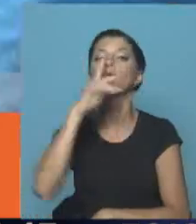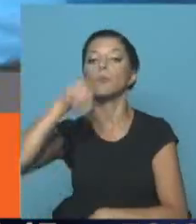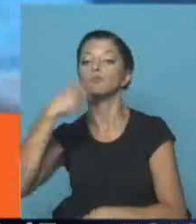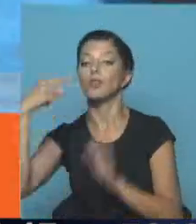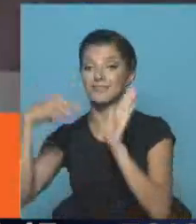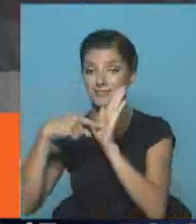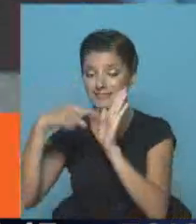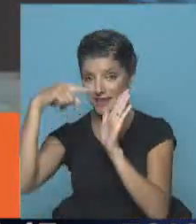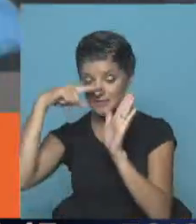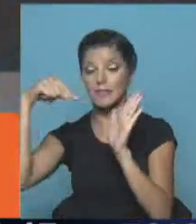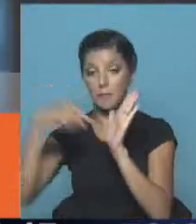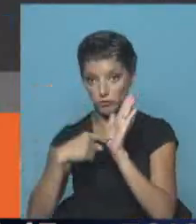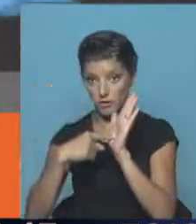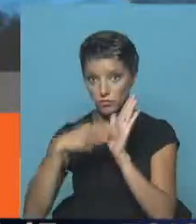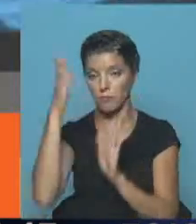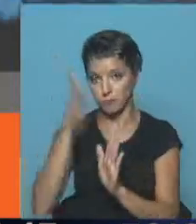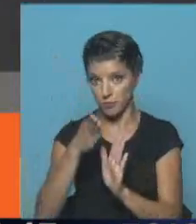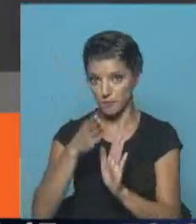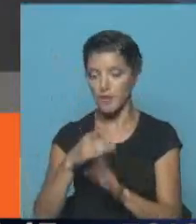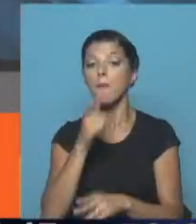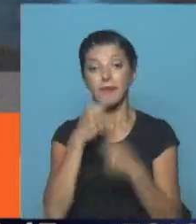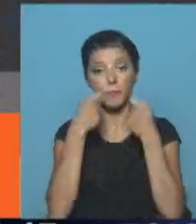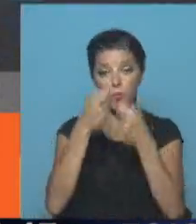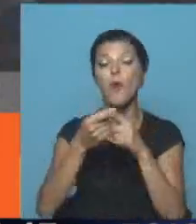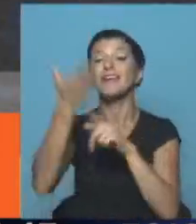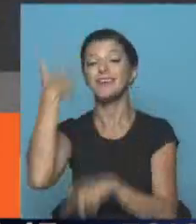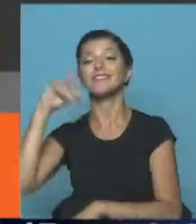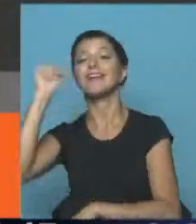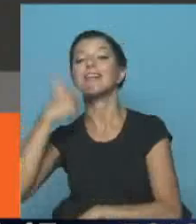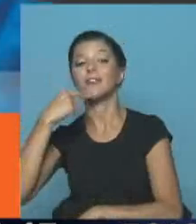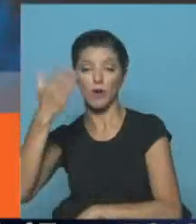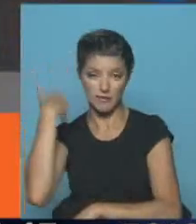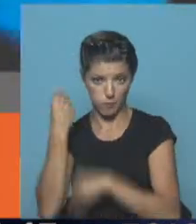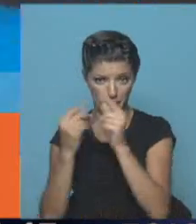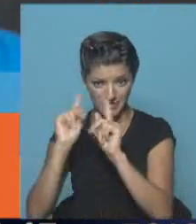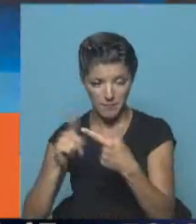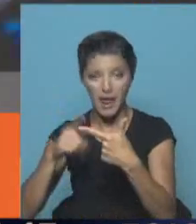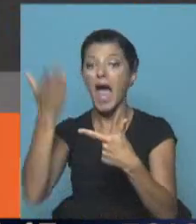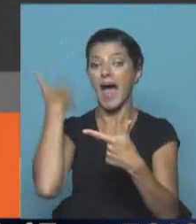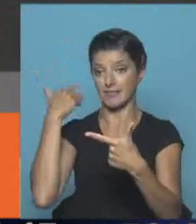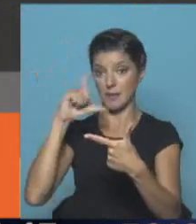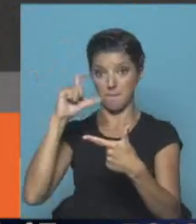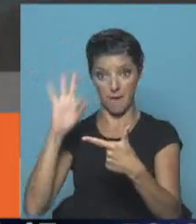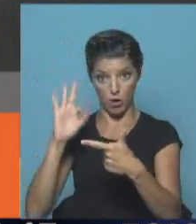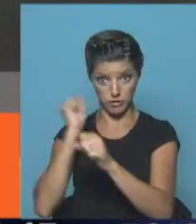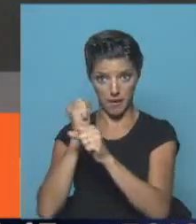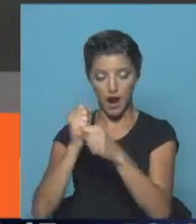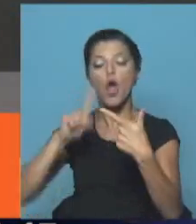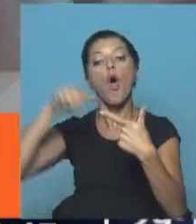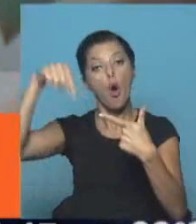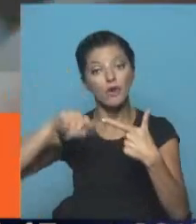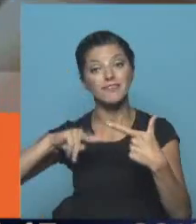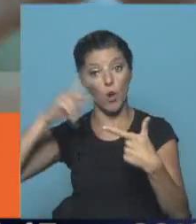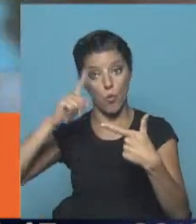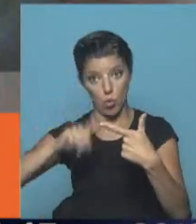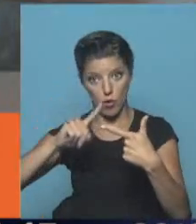34,7% de intención de voto, y Guillermo Lasso, que ya ha figurado en otras elecciones, fue banquero en su momento, hoy está peleándola en un